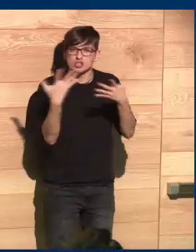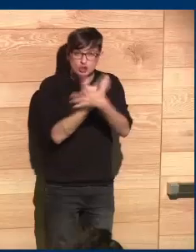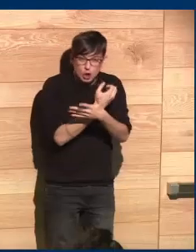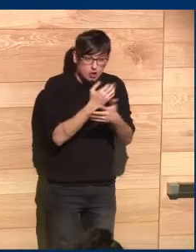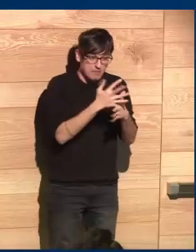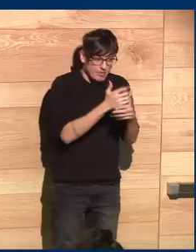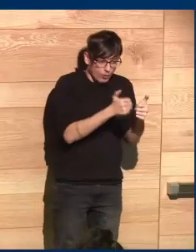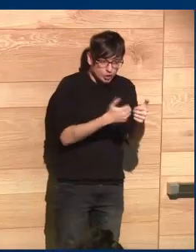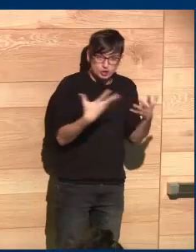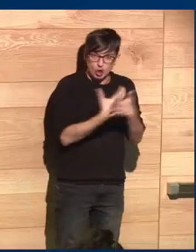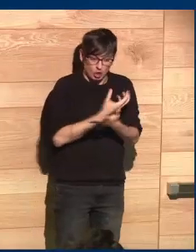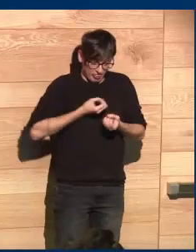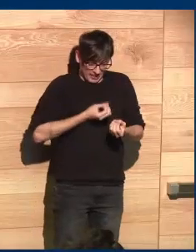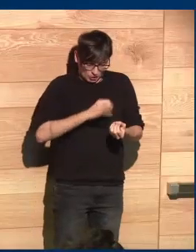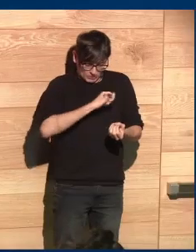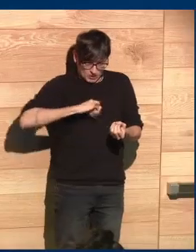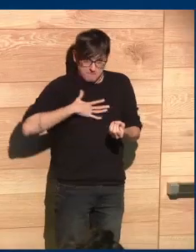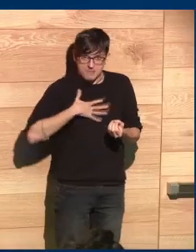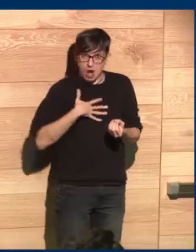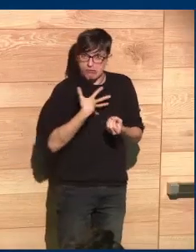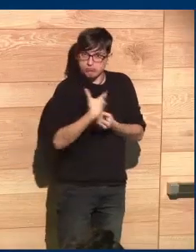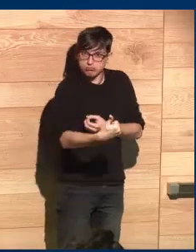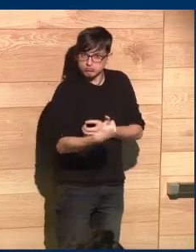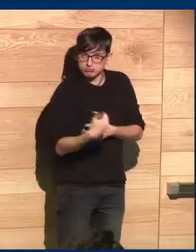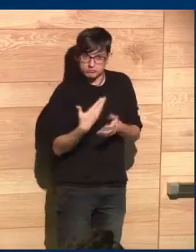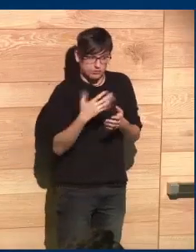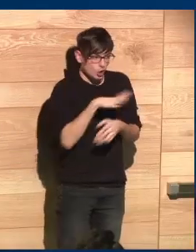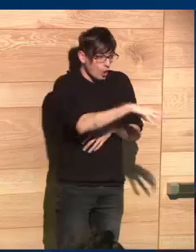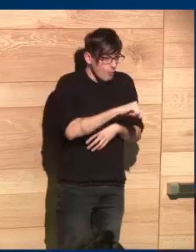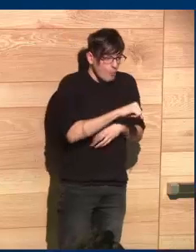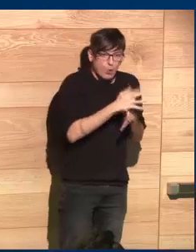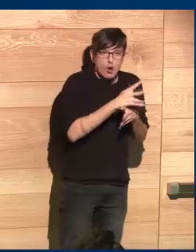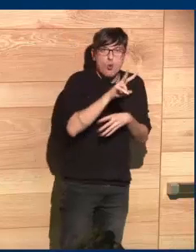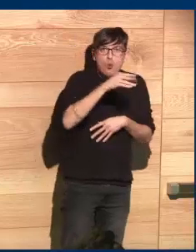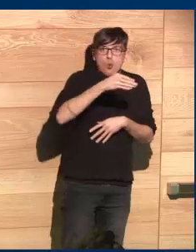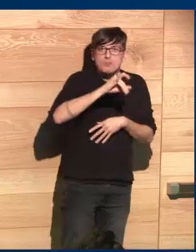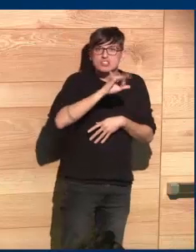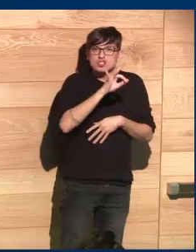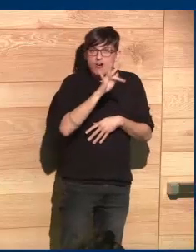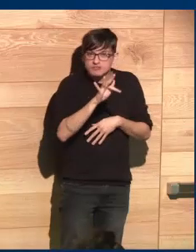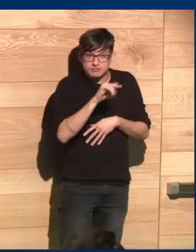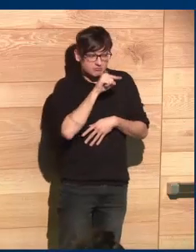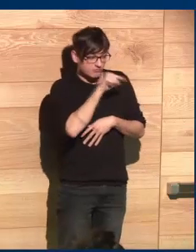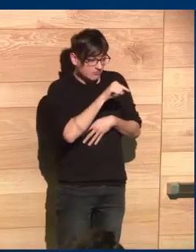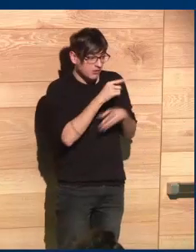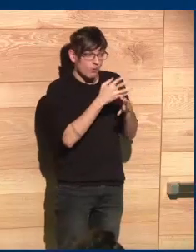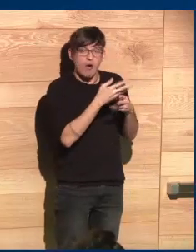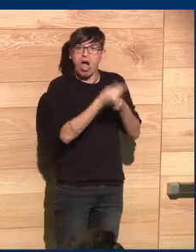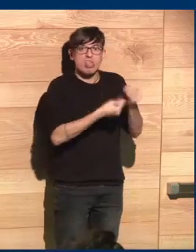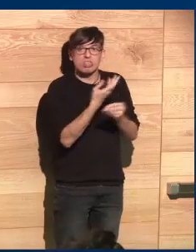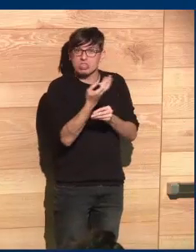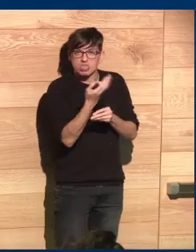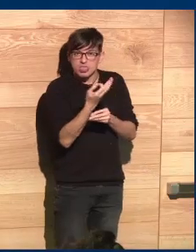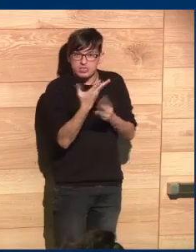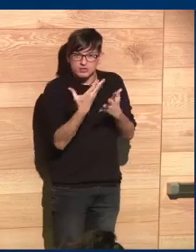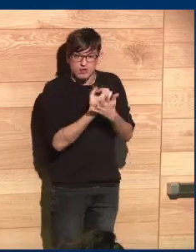extraer tus datos. Tú compras un juego de Ubisoft y parte de lo que hace ese juego es minar todos